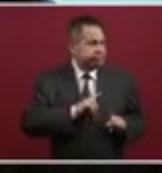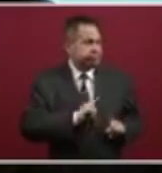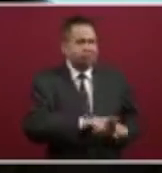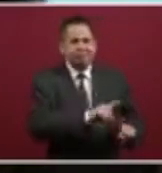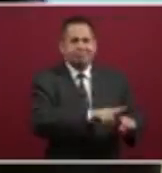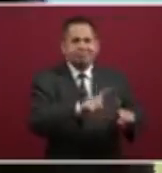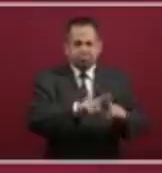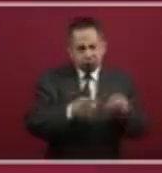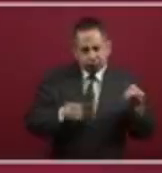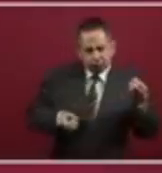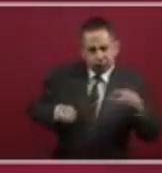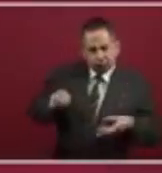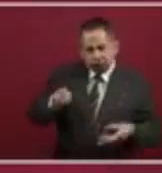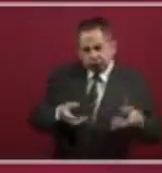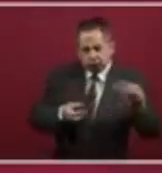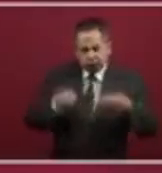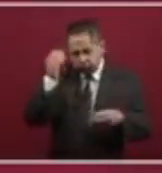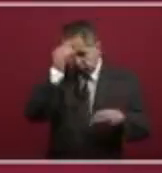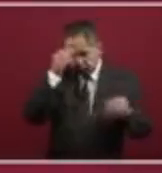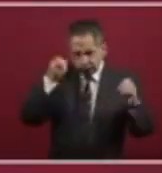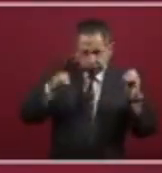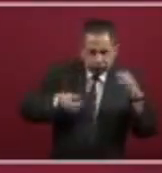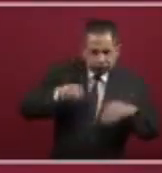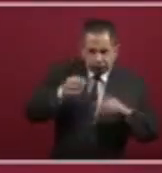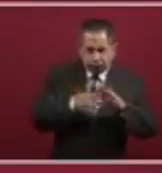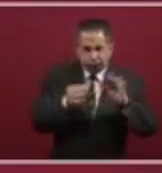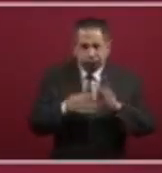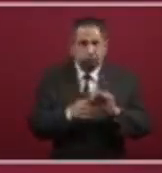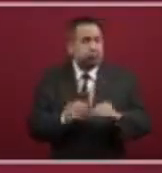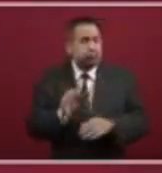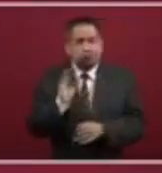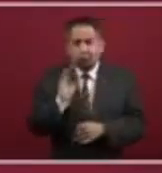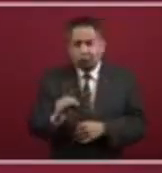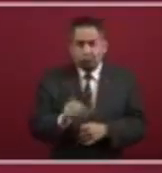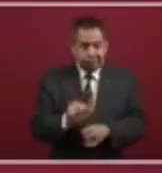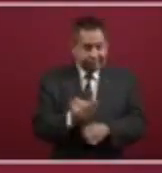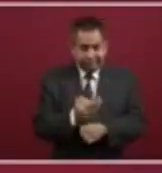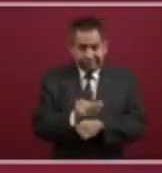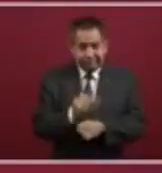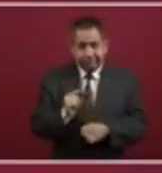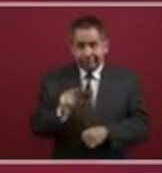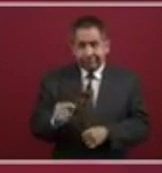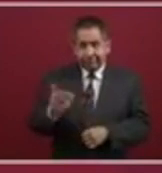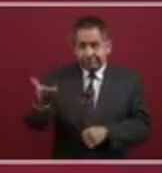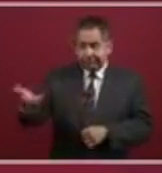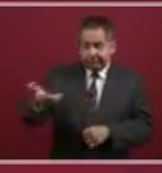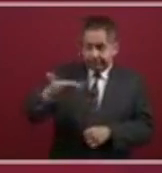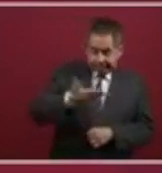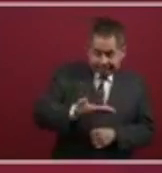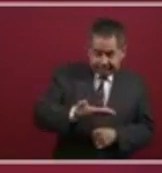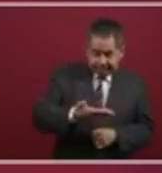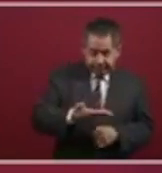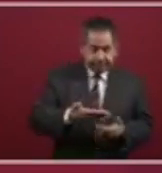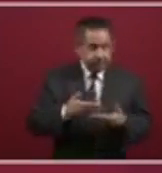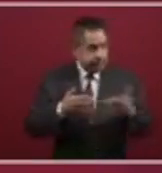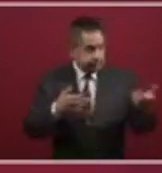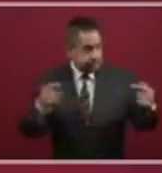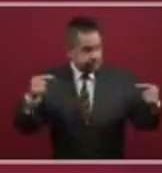interesados, especialmente maestras y maestros, como sucedió antes y después de presentar al Congreso.